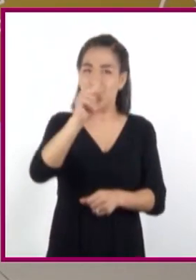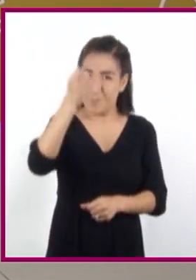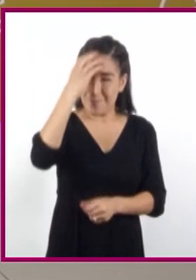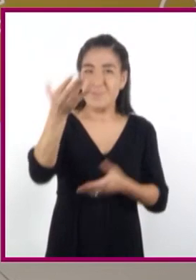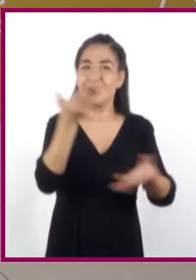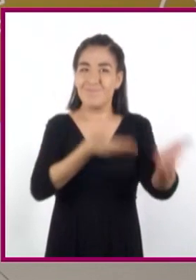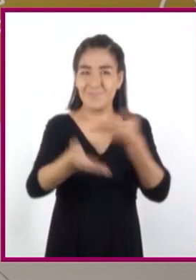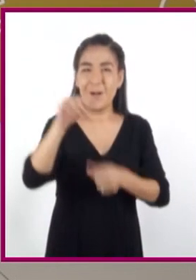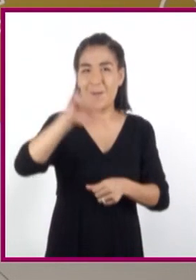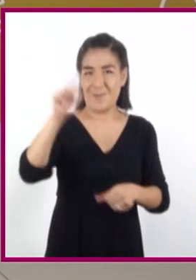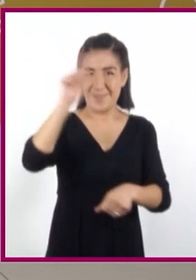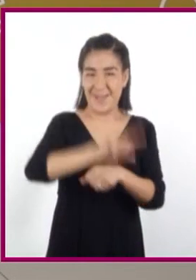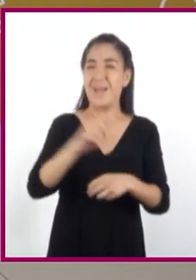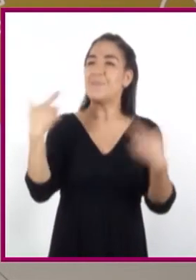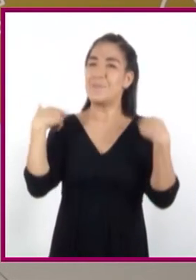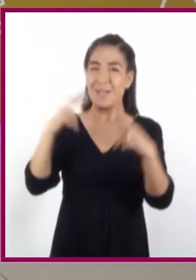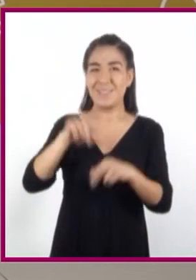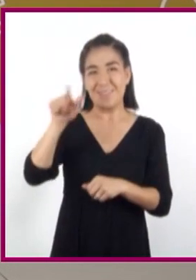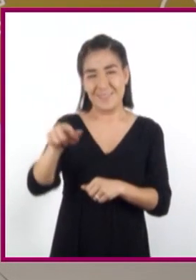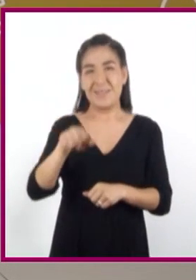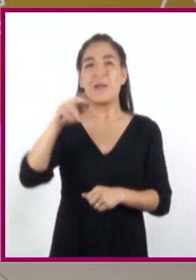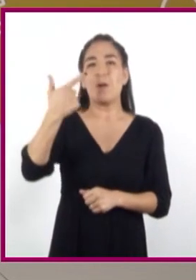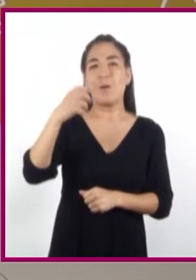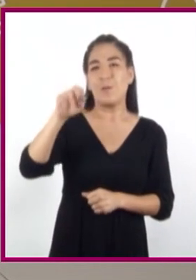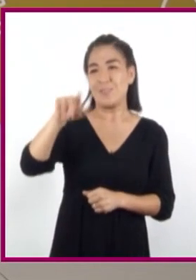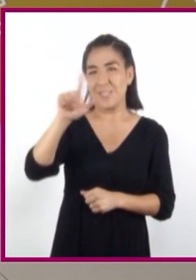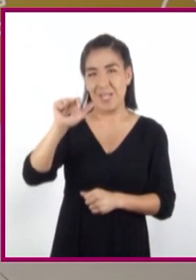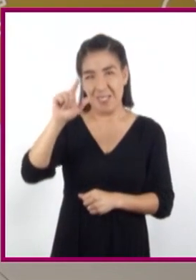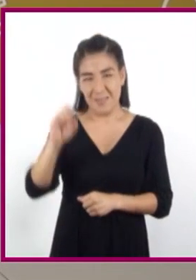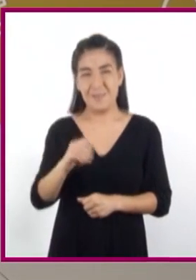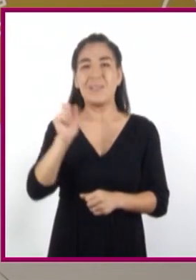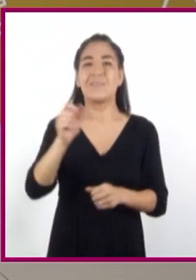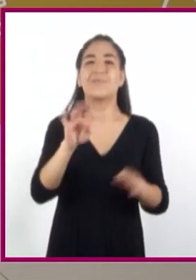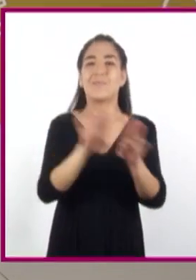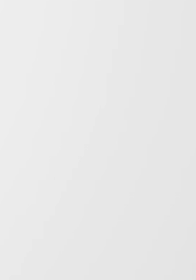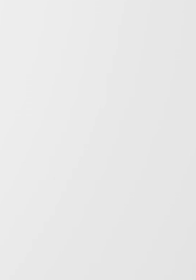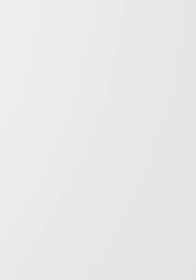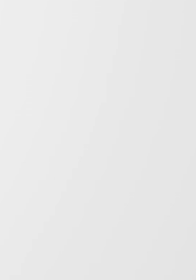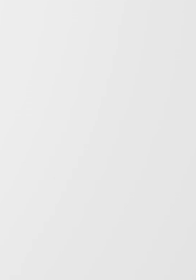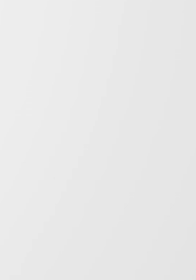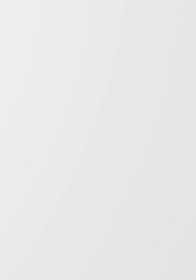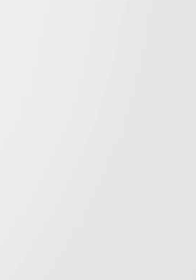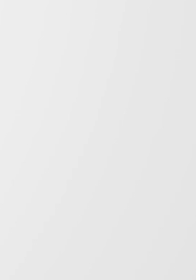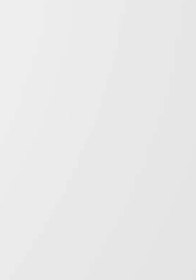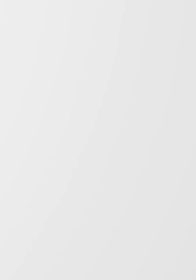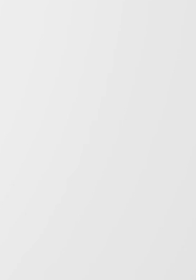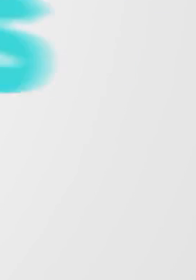de hoy. Y agradecemos al maestro Gonzalo su intervención en la sesión de hoy.